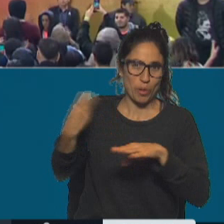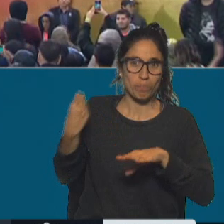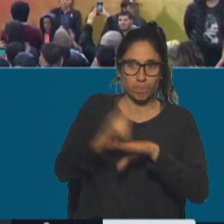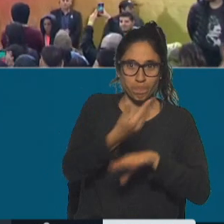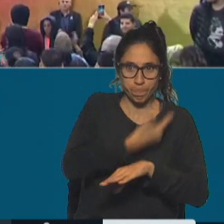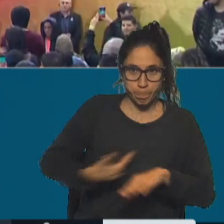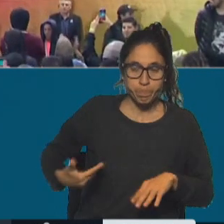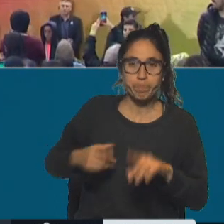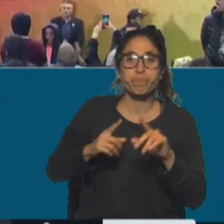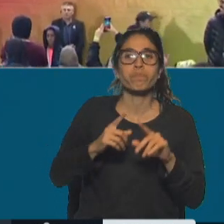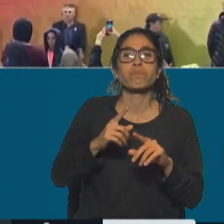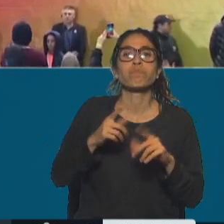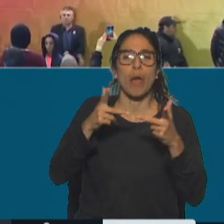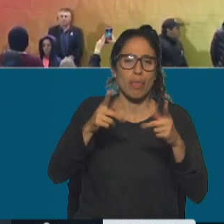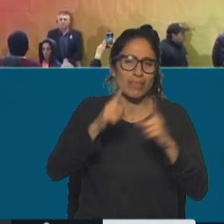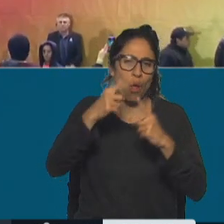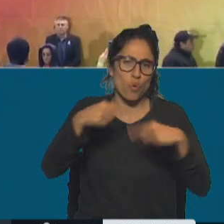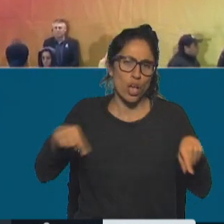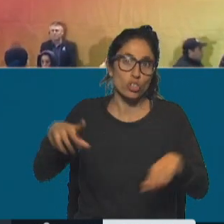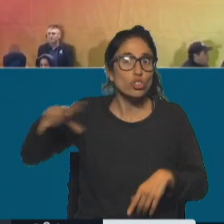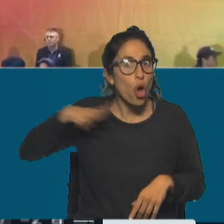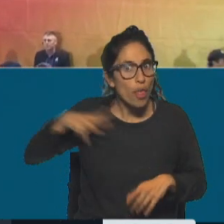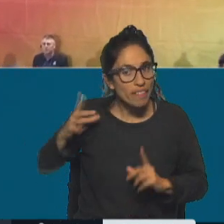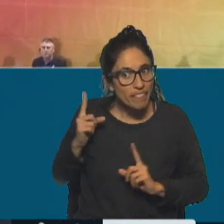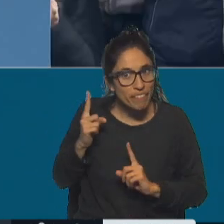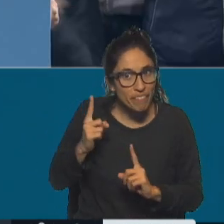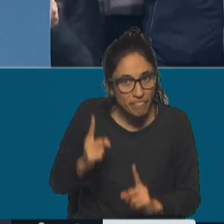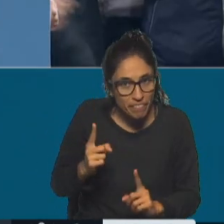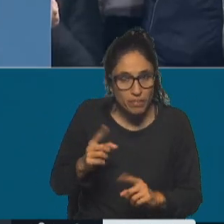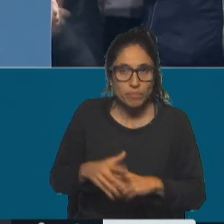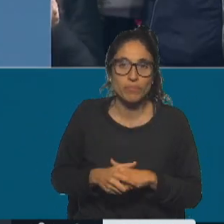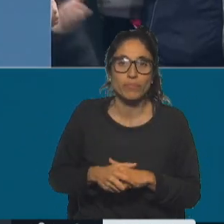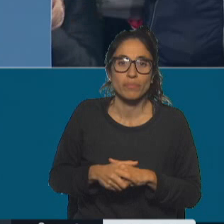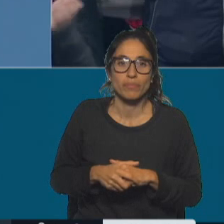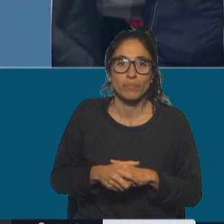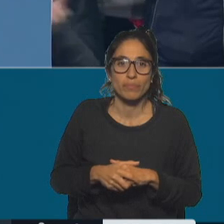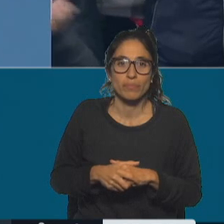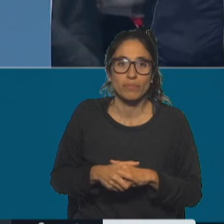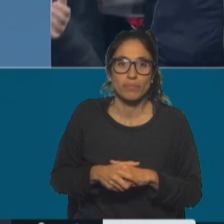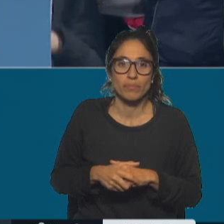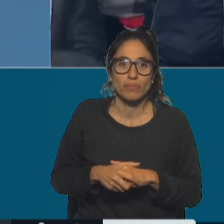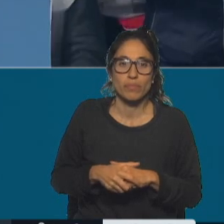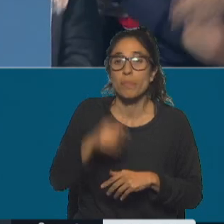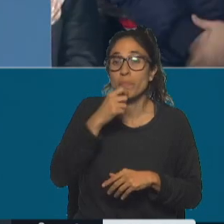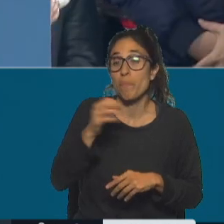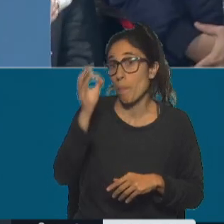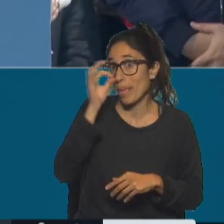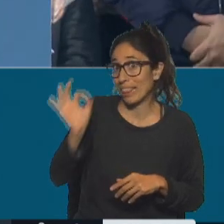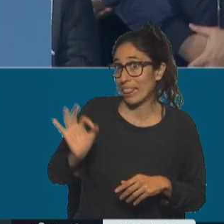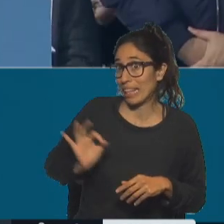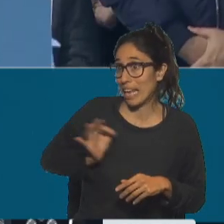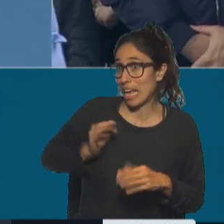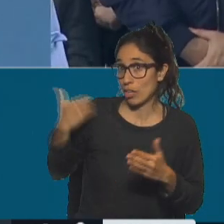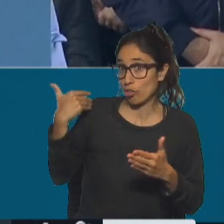comunes. Un poco lo decías, lo esbozabas vos, Felicitas, recién, ¿no? Gran parte, recordemos que dentro de esos 20 años hubo